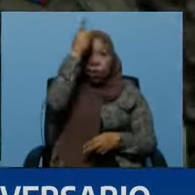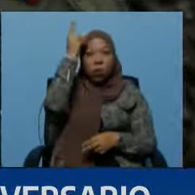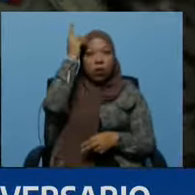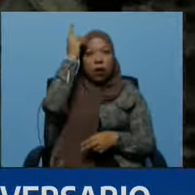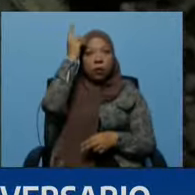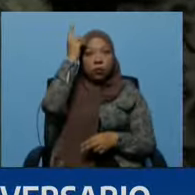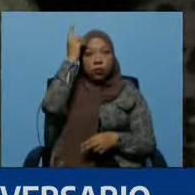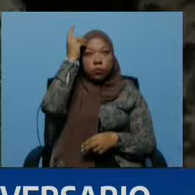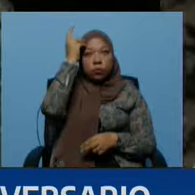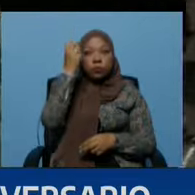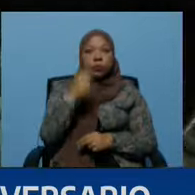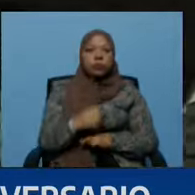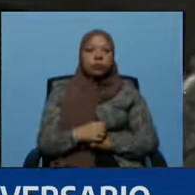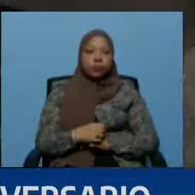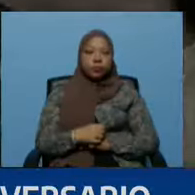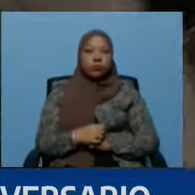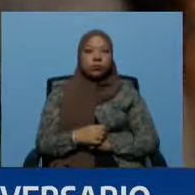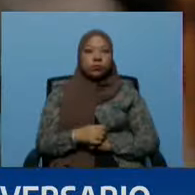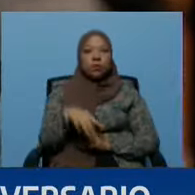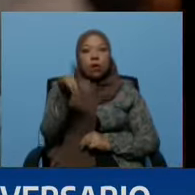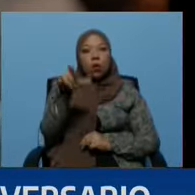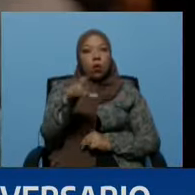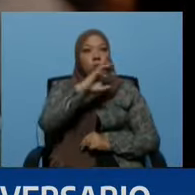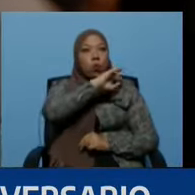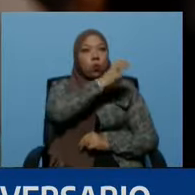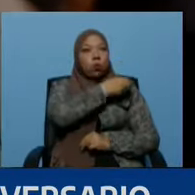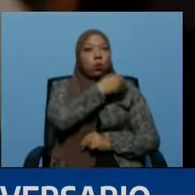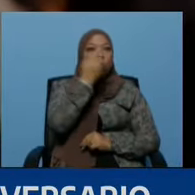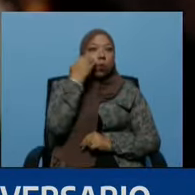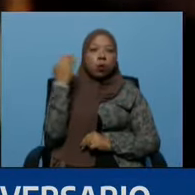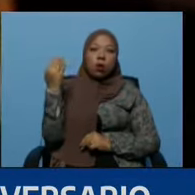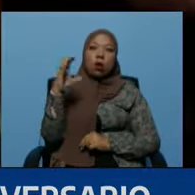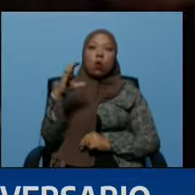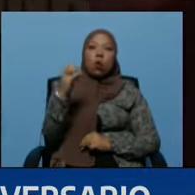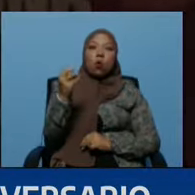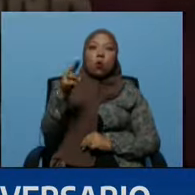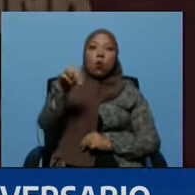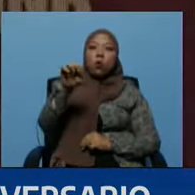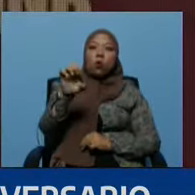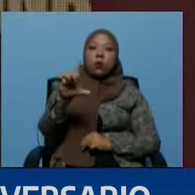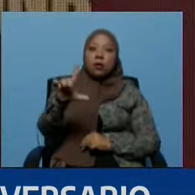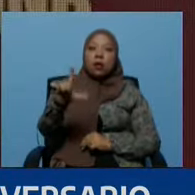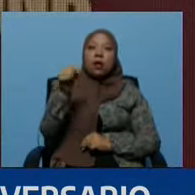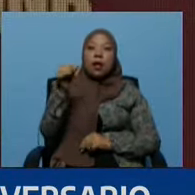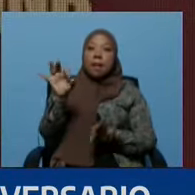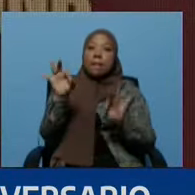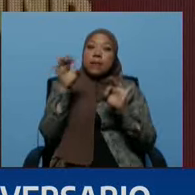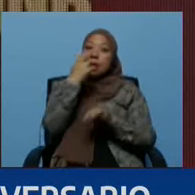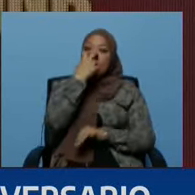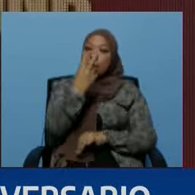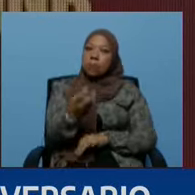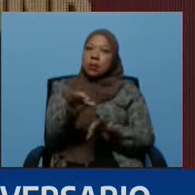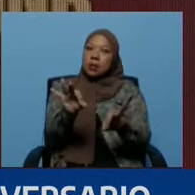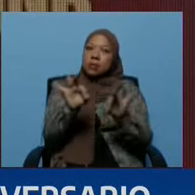Rondón, coronel Francisco Ameliás, presentes, invitados especiales,